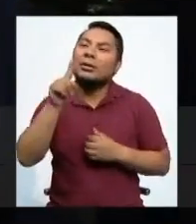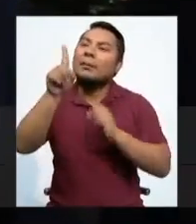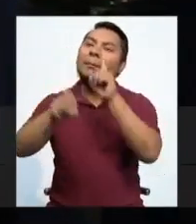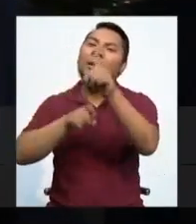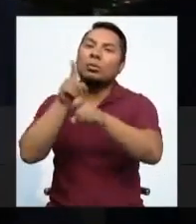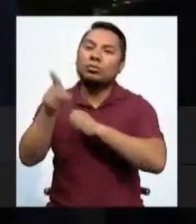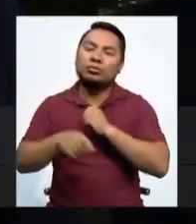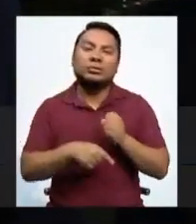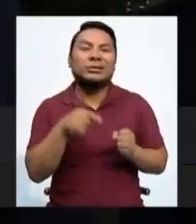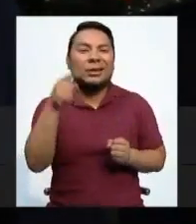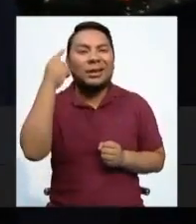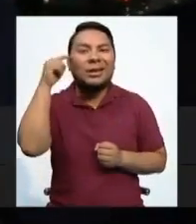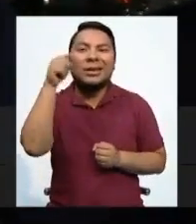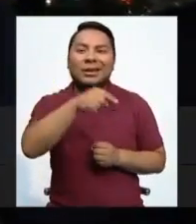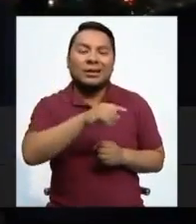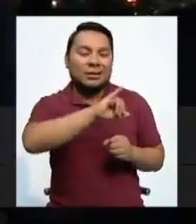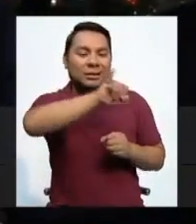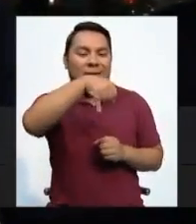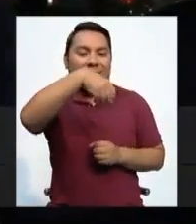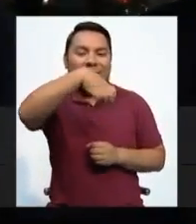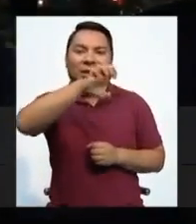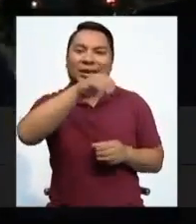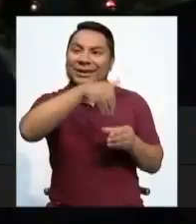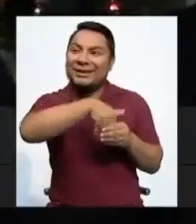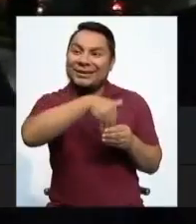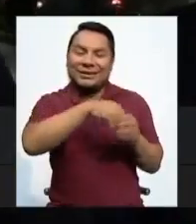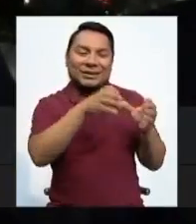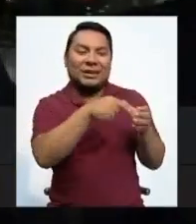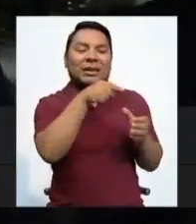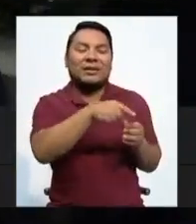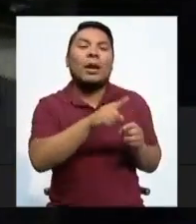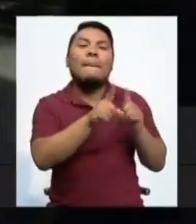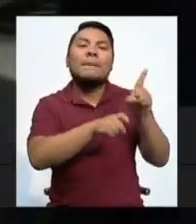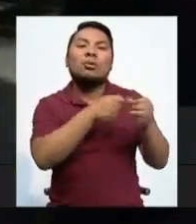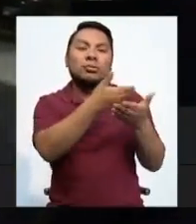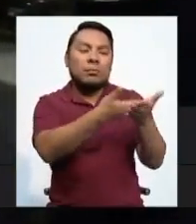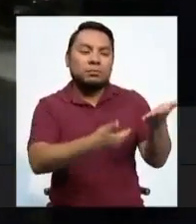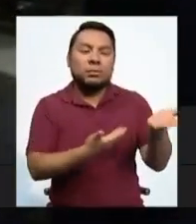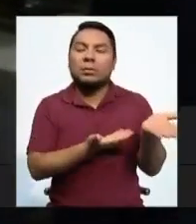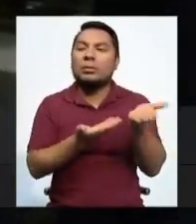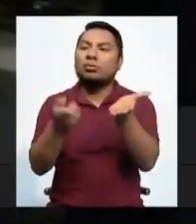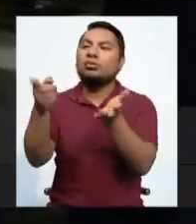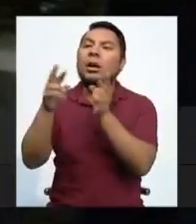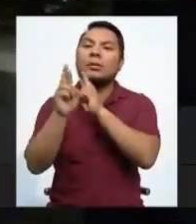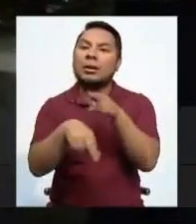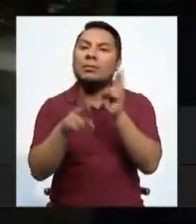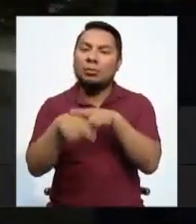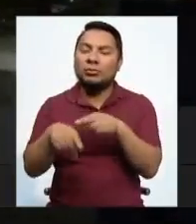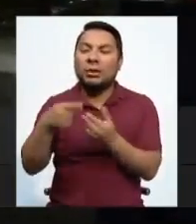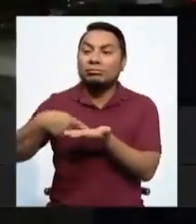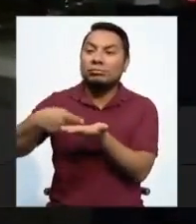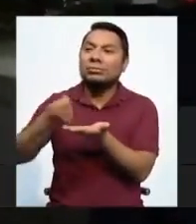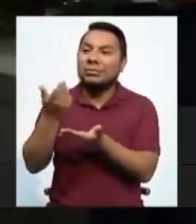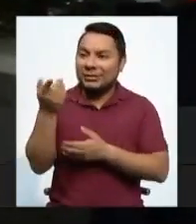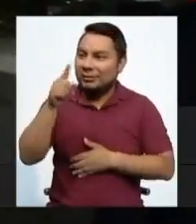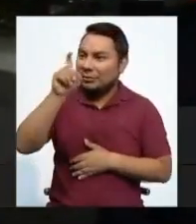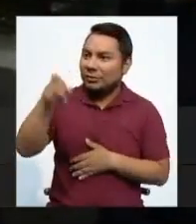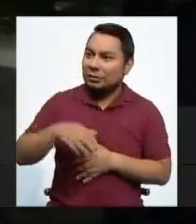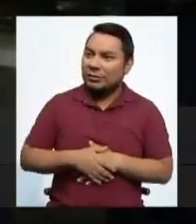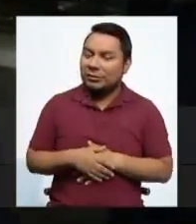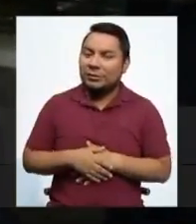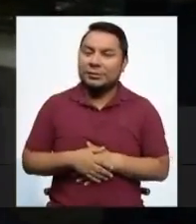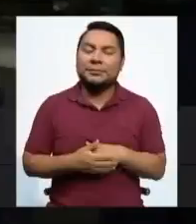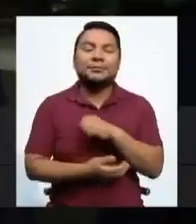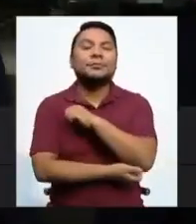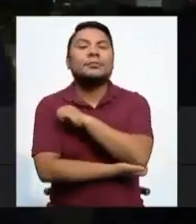de preguntas que le ha trasladado, por supuesto, al Jurado Nacional de Elecciones para que usted responda a algunas interrogantes. La doctora Patricia Juárez